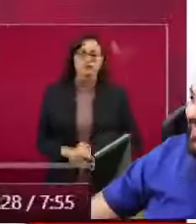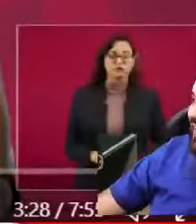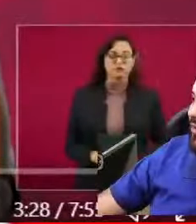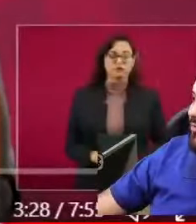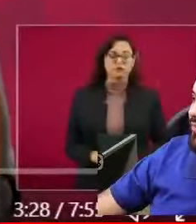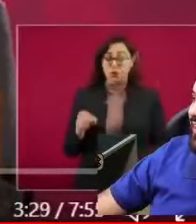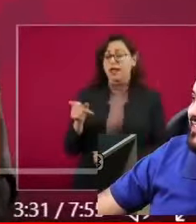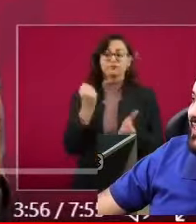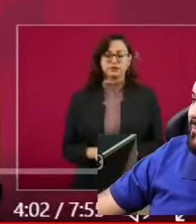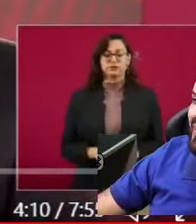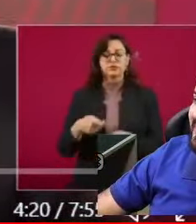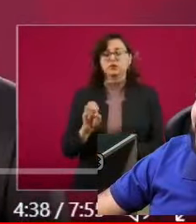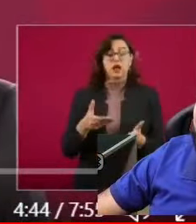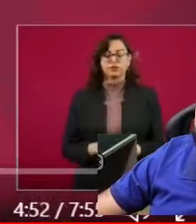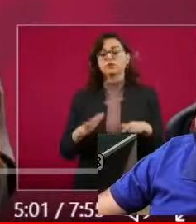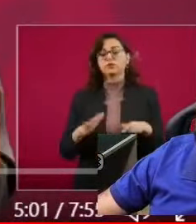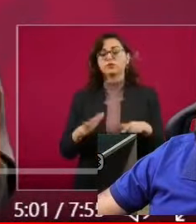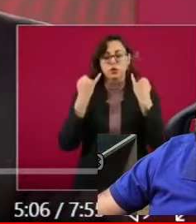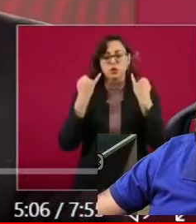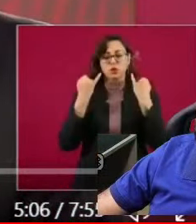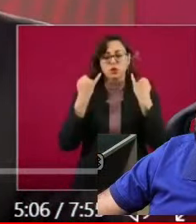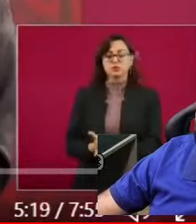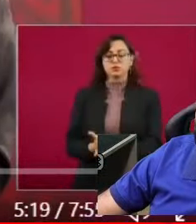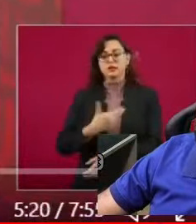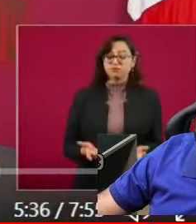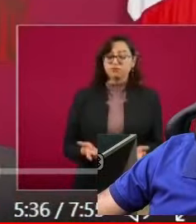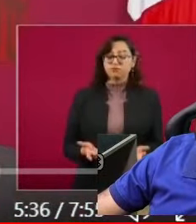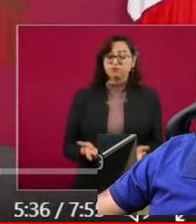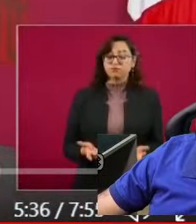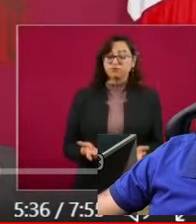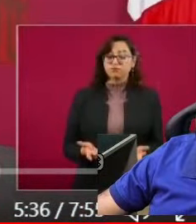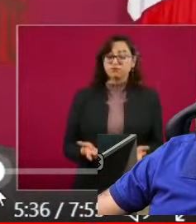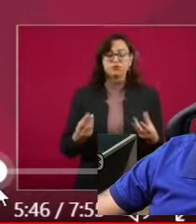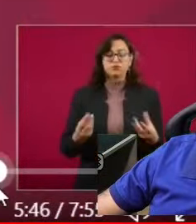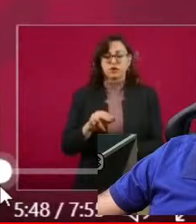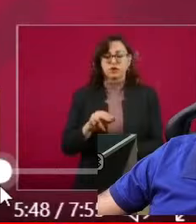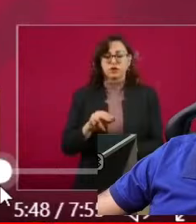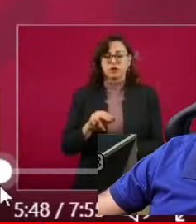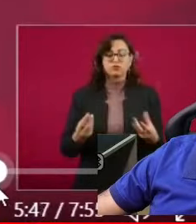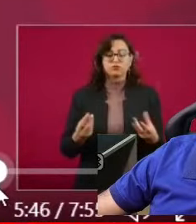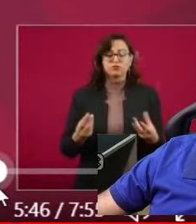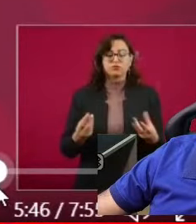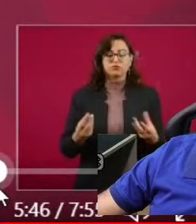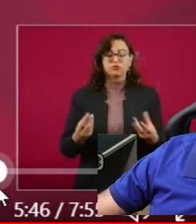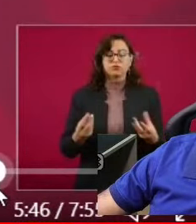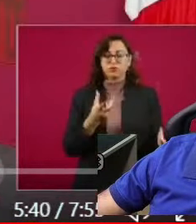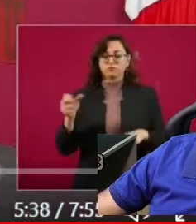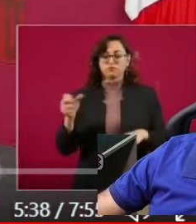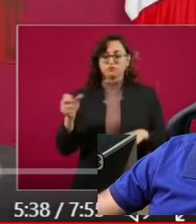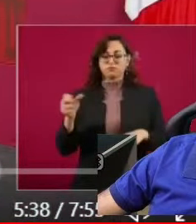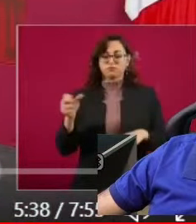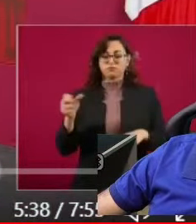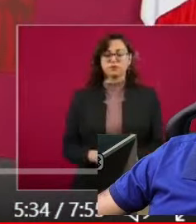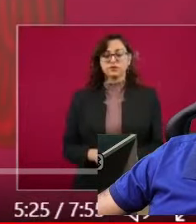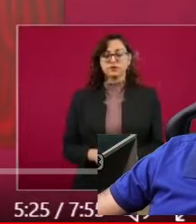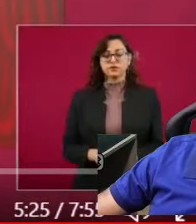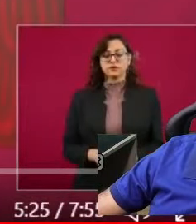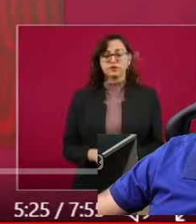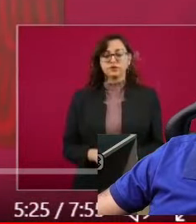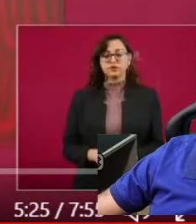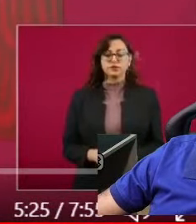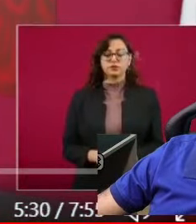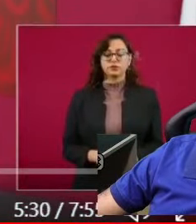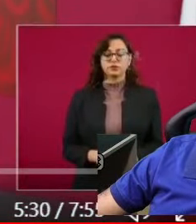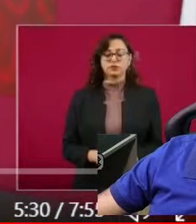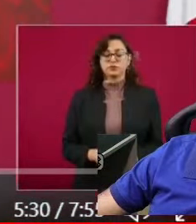parte de la conferencia de prensa mañanera y pues también el presidente a los 9 lópez orador pues nada más viendo midiendo el